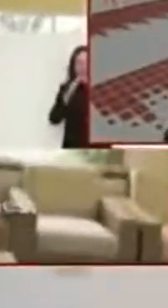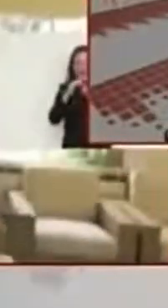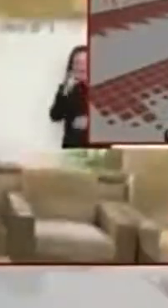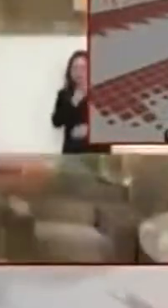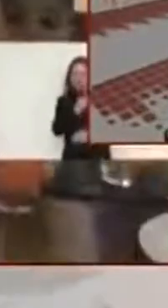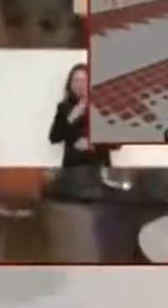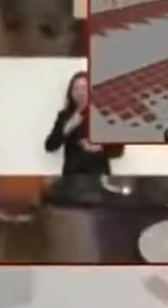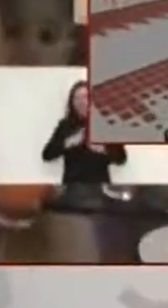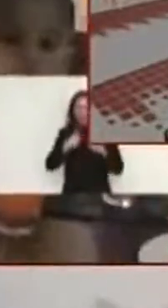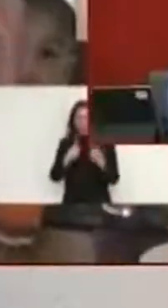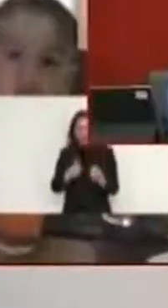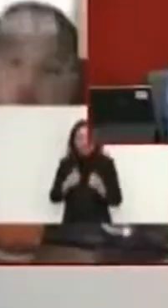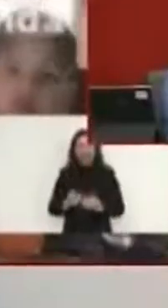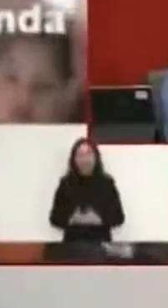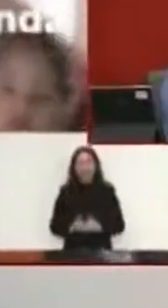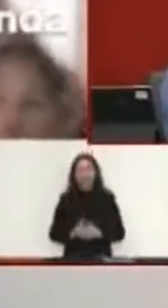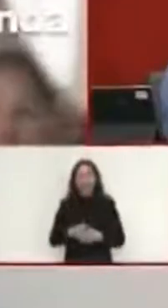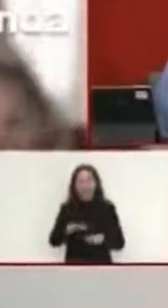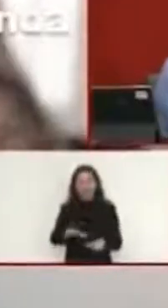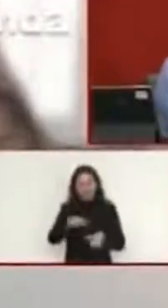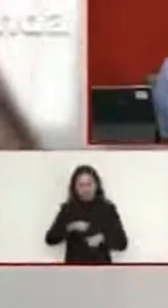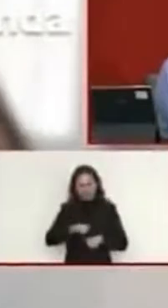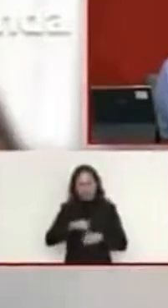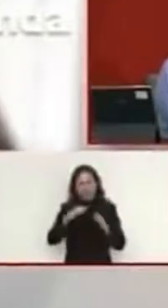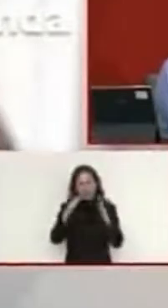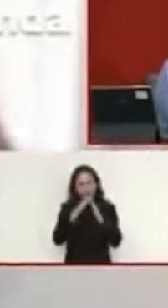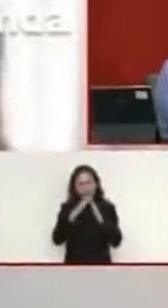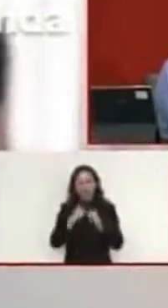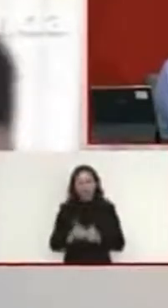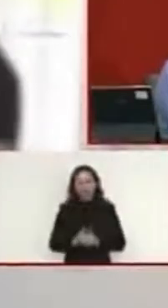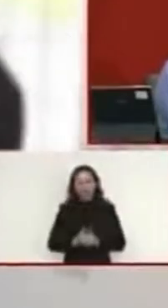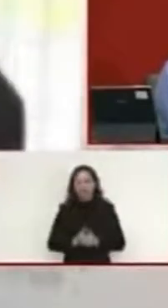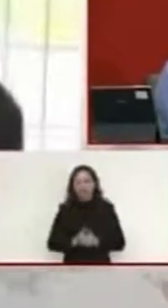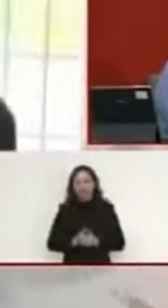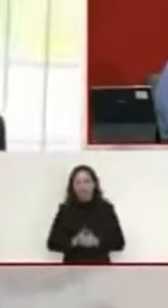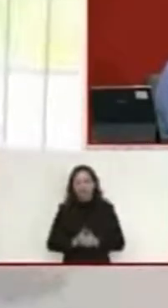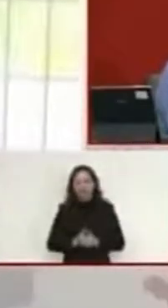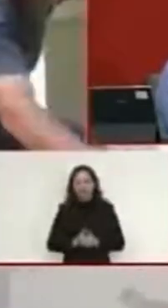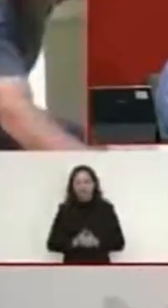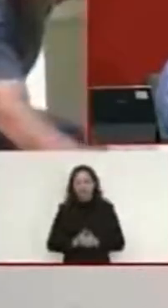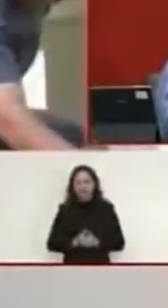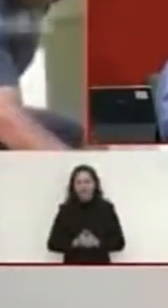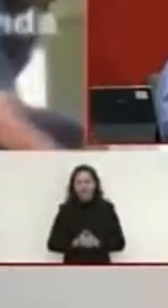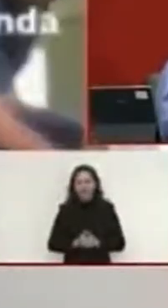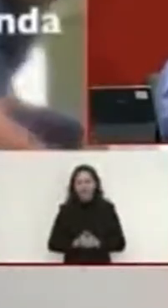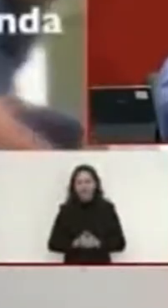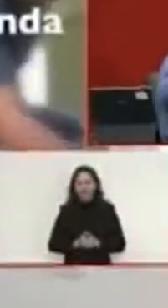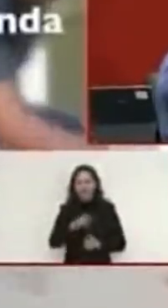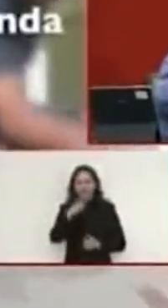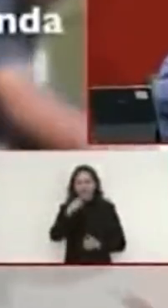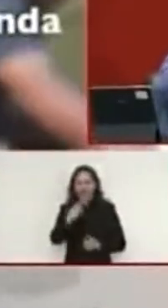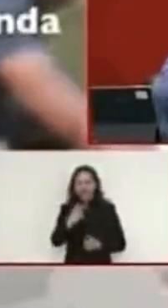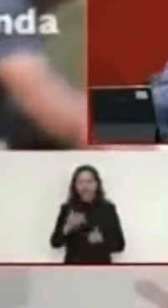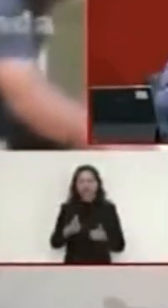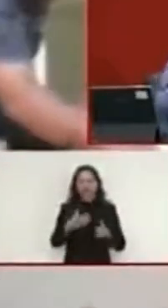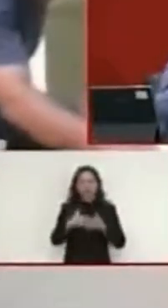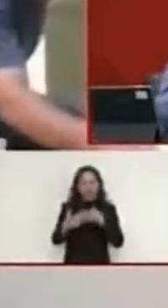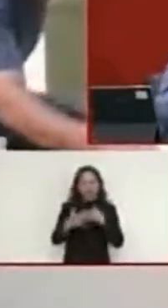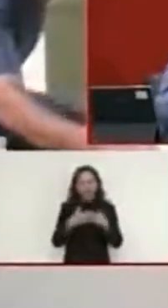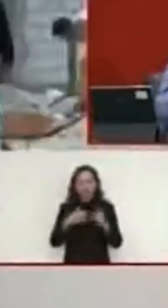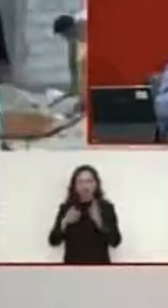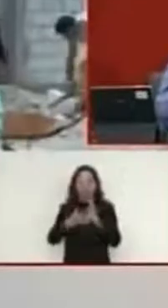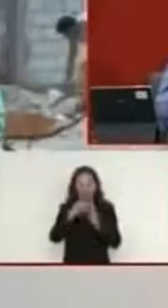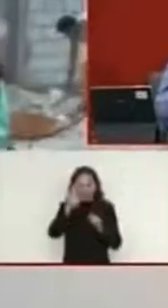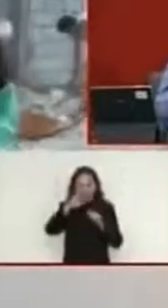ingresos. Dentro de estas políticas, ¿se considera que debería haber dentro de una zona diferentes niveles